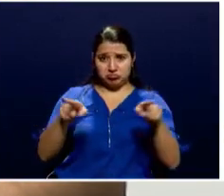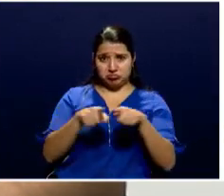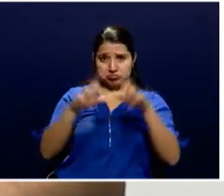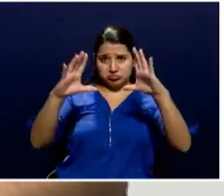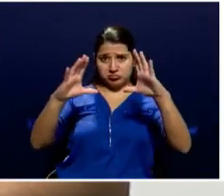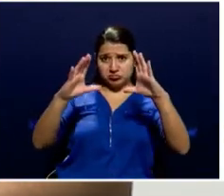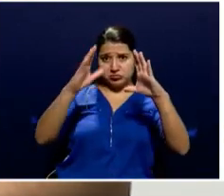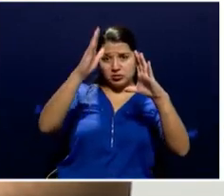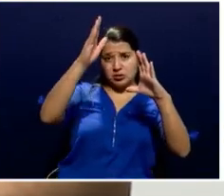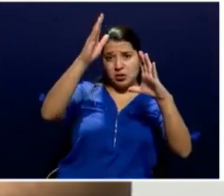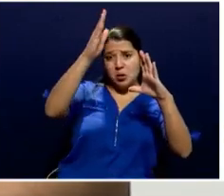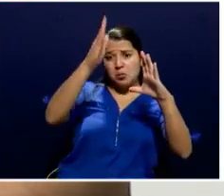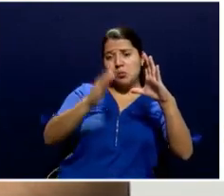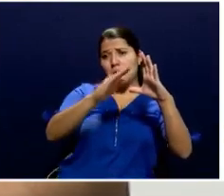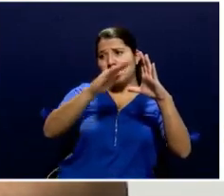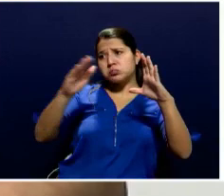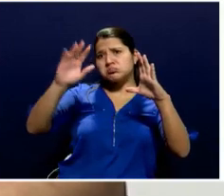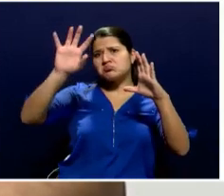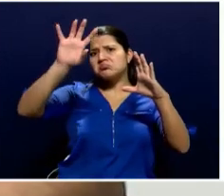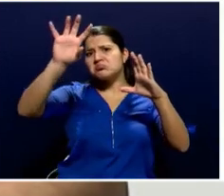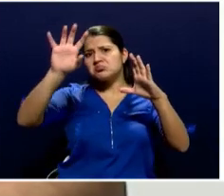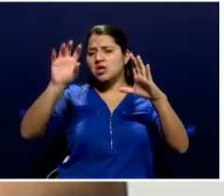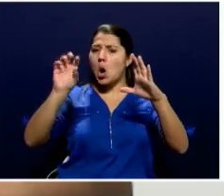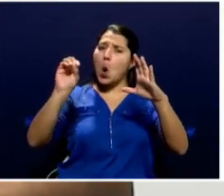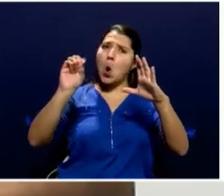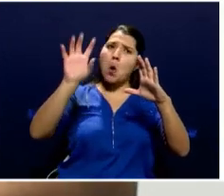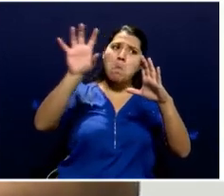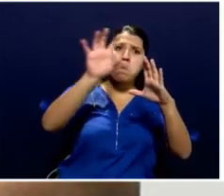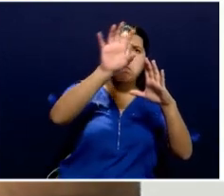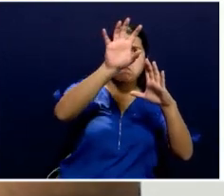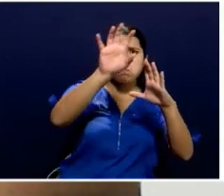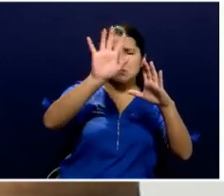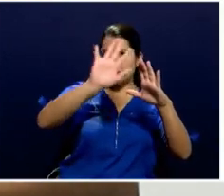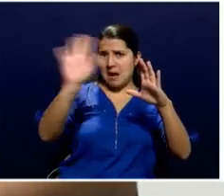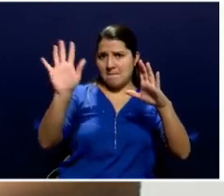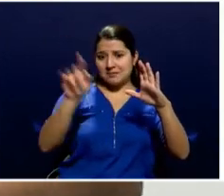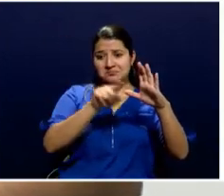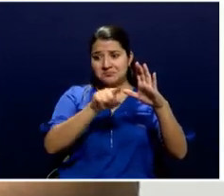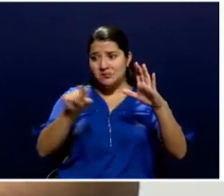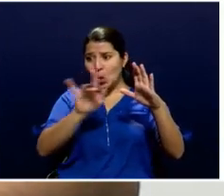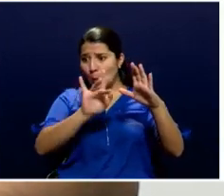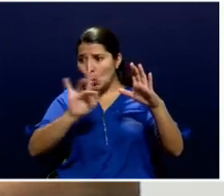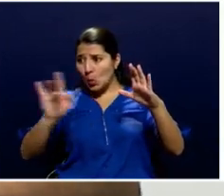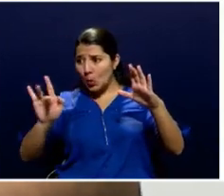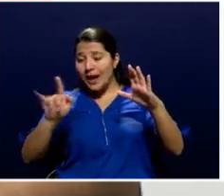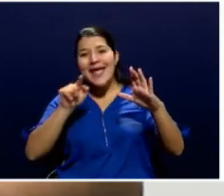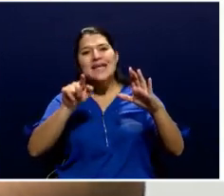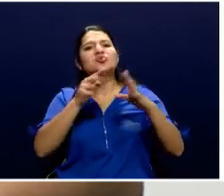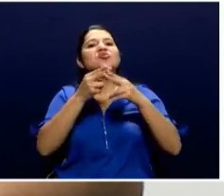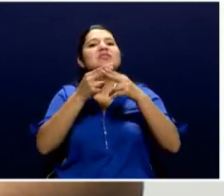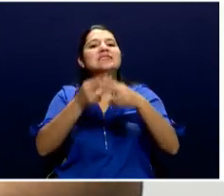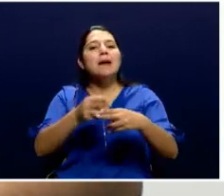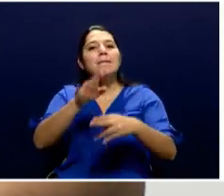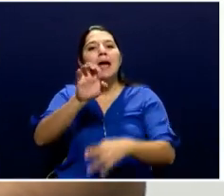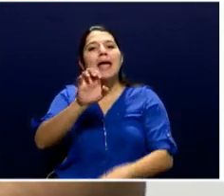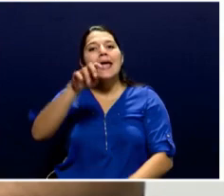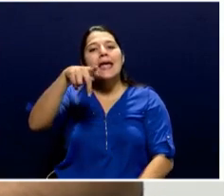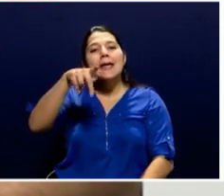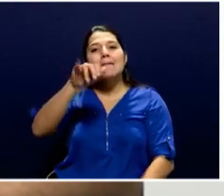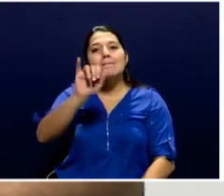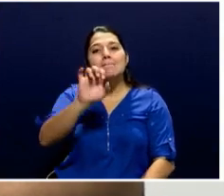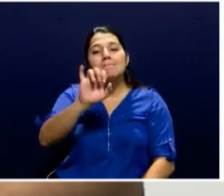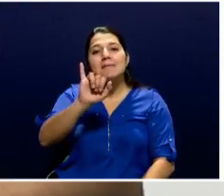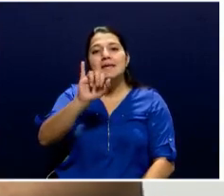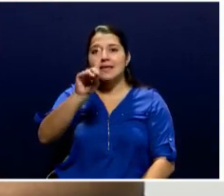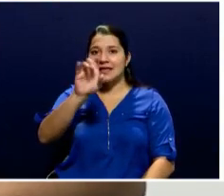una circulación del virus en una o dos regiones globales. Pero es una cuestión de terminología,